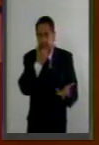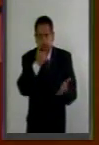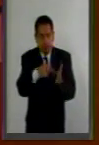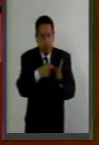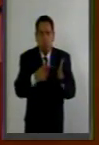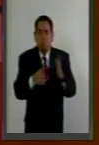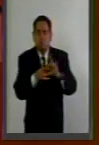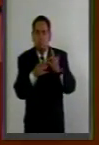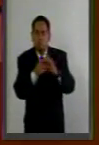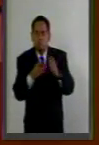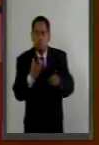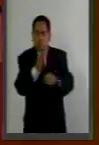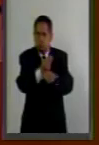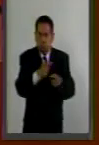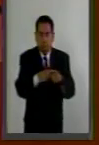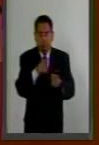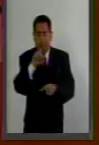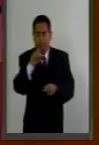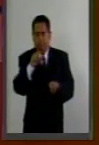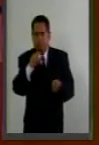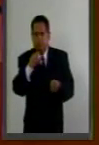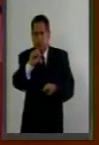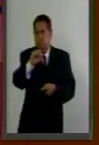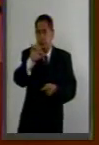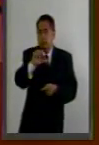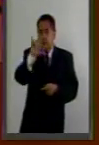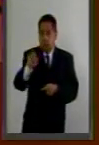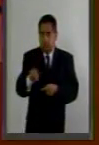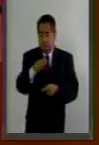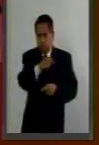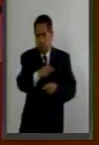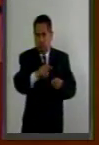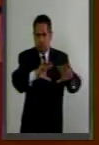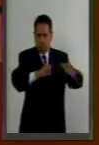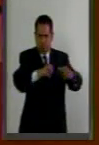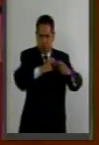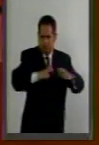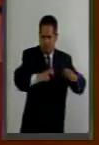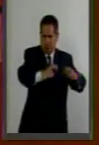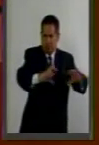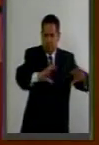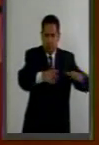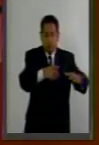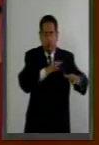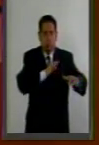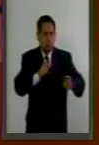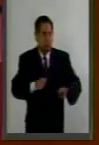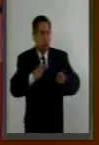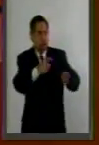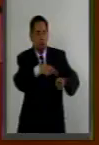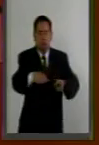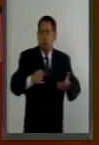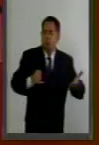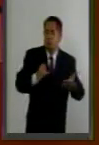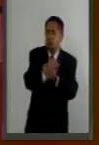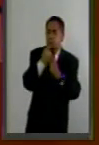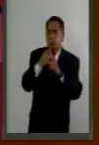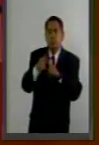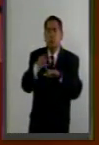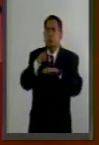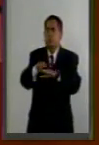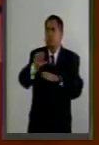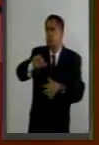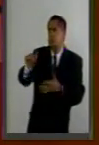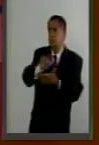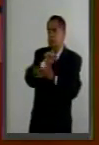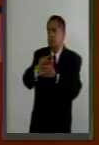también otorgó al Pleno de la Suprema Corte de Justicia la posibilidad de emitir acuerdos generales